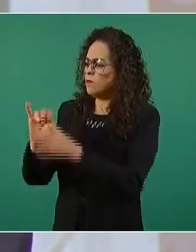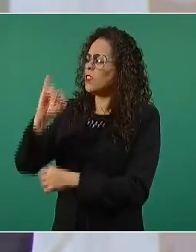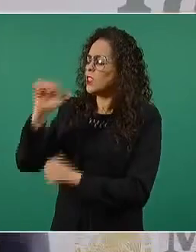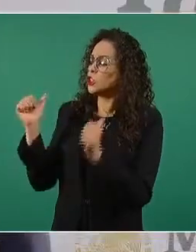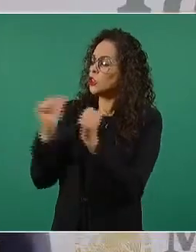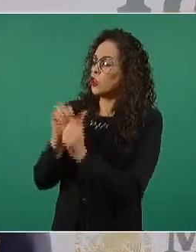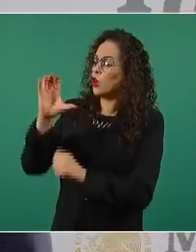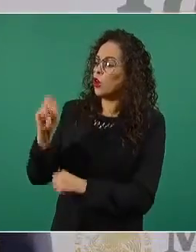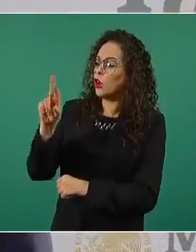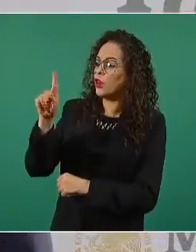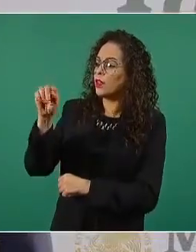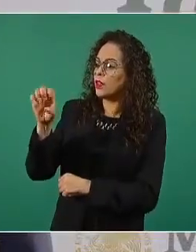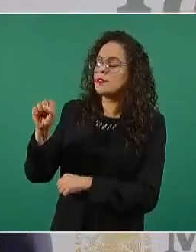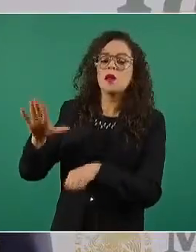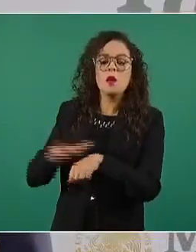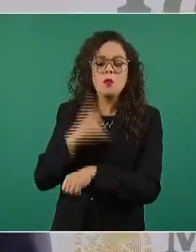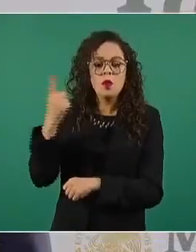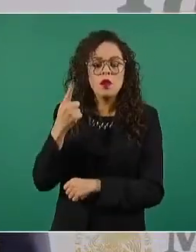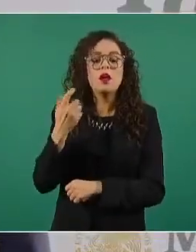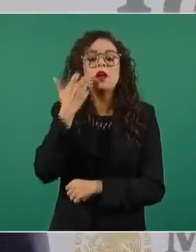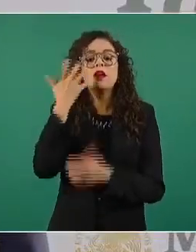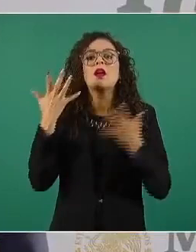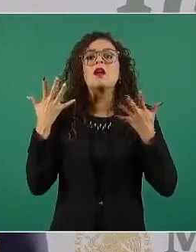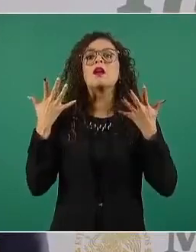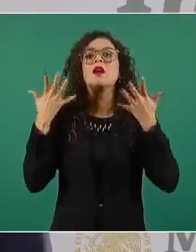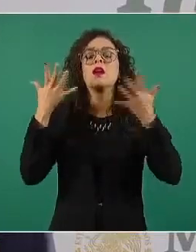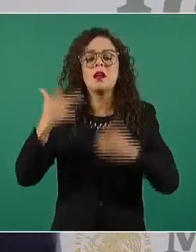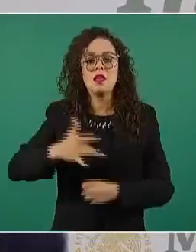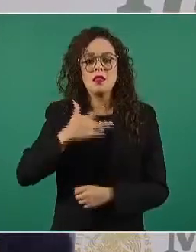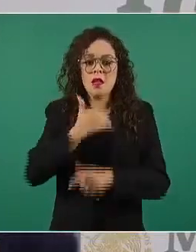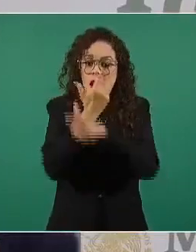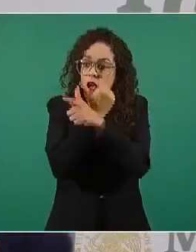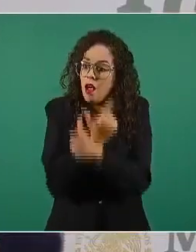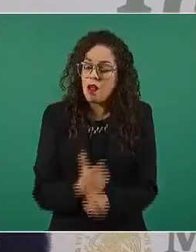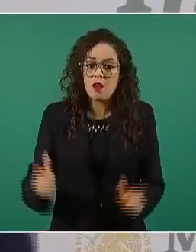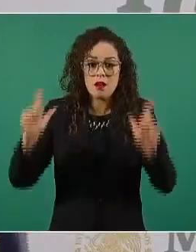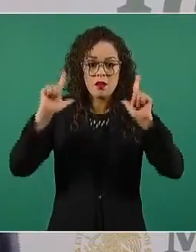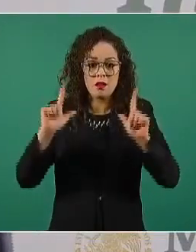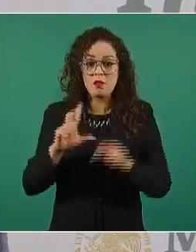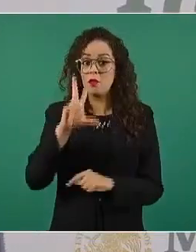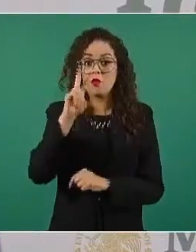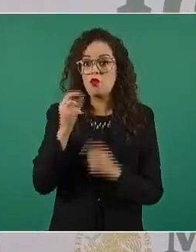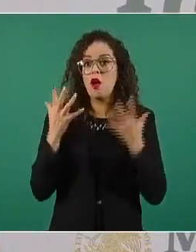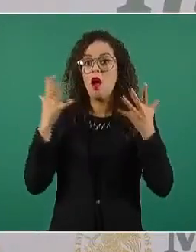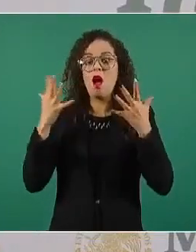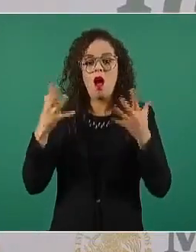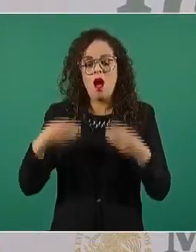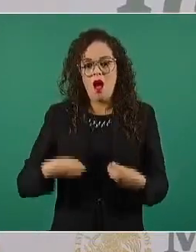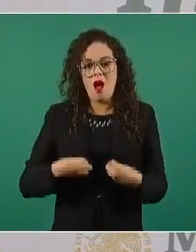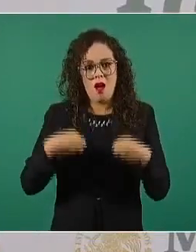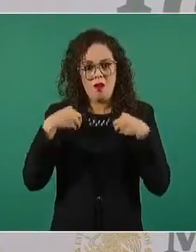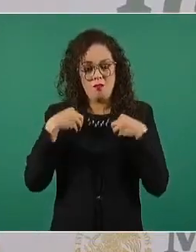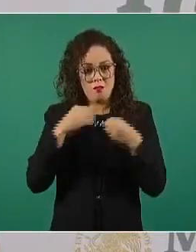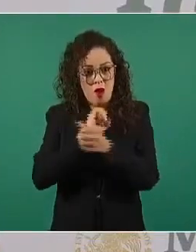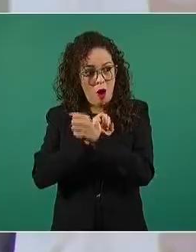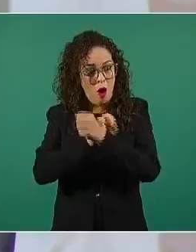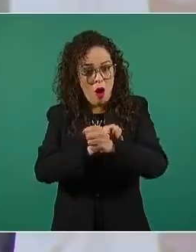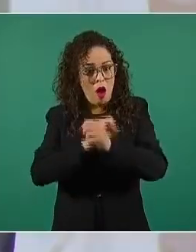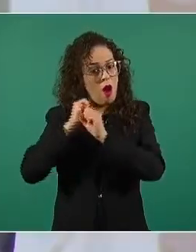por sentirse libres y no por vivir como esclavos.